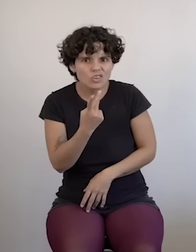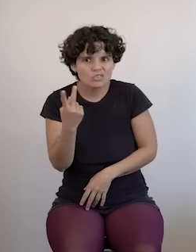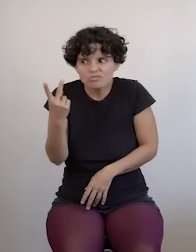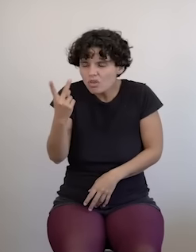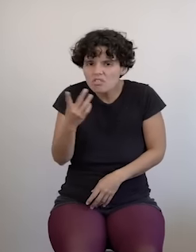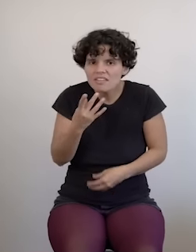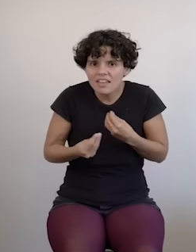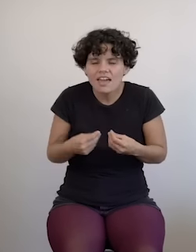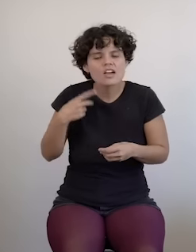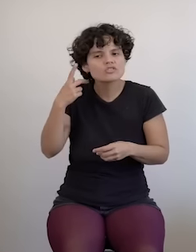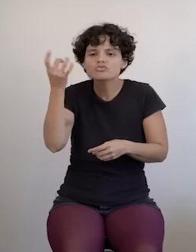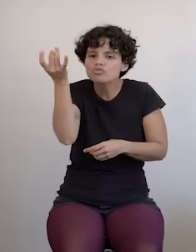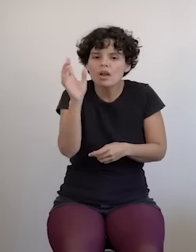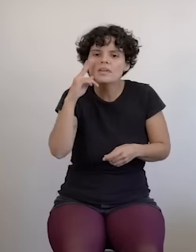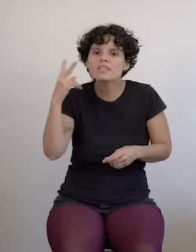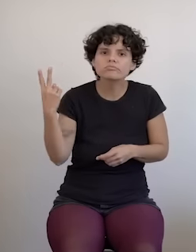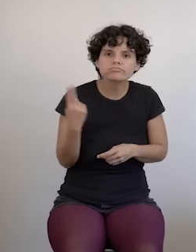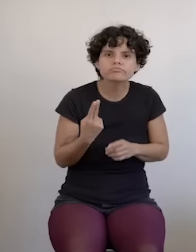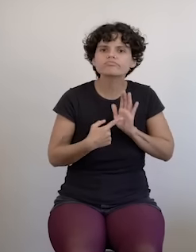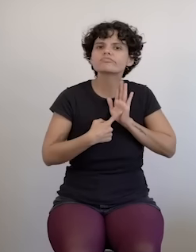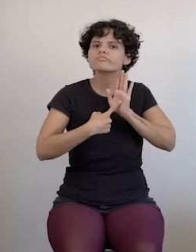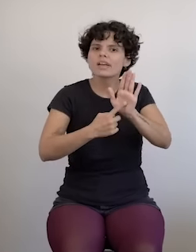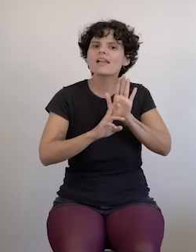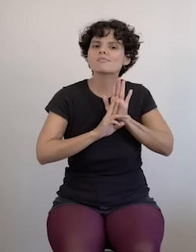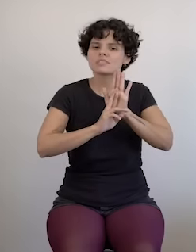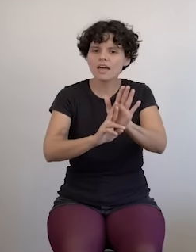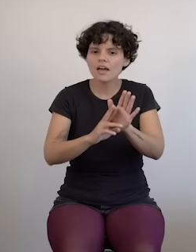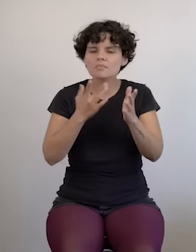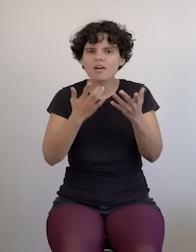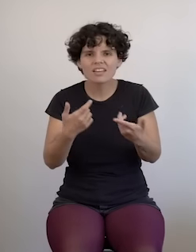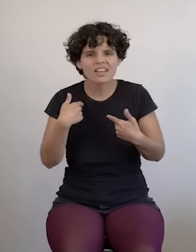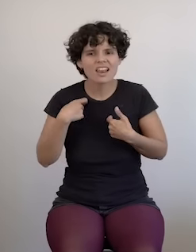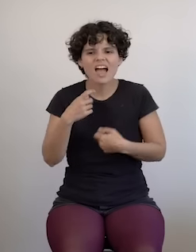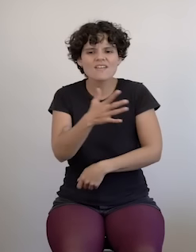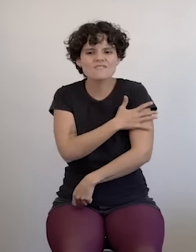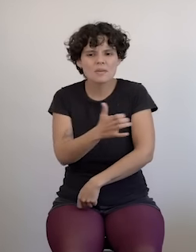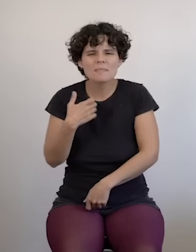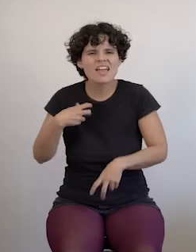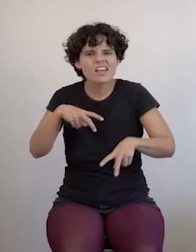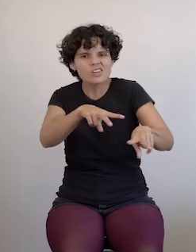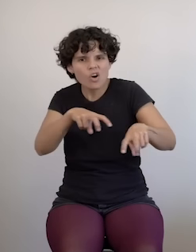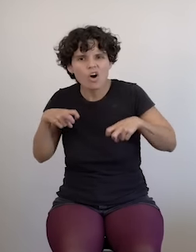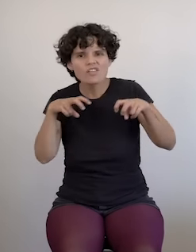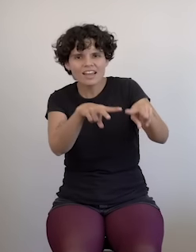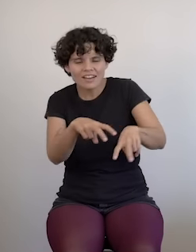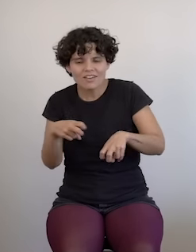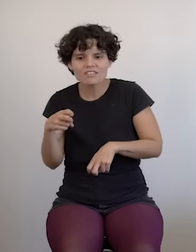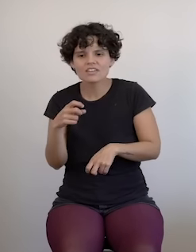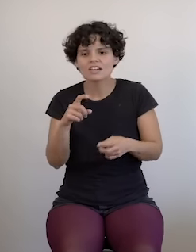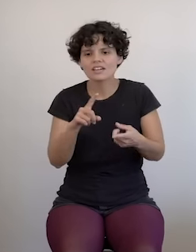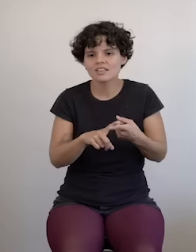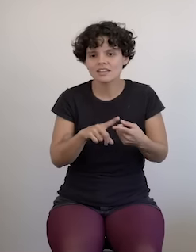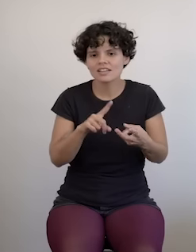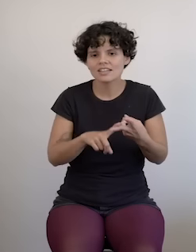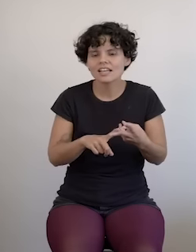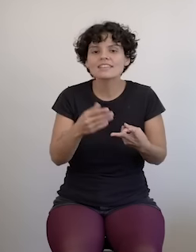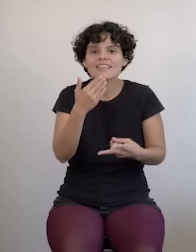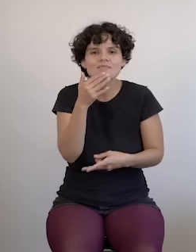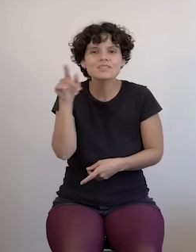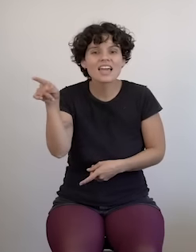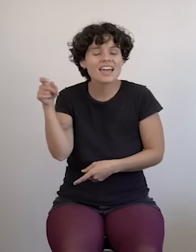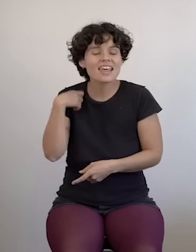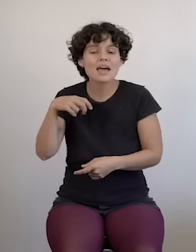gente, po, weón. Y justo el AFP, toda esa weá, que no querían chocar la plata de la gente. AFP, cobre, el rapeo de Pablo La Posta. Sí,